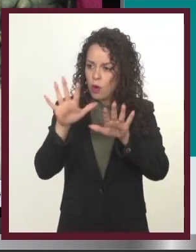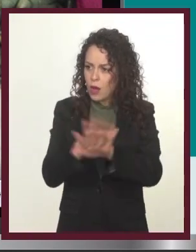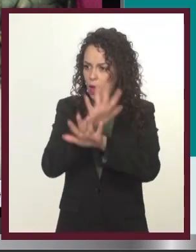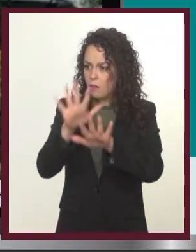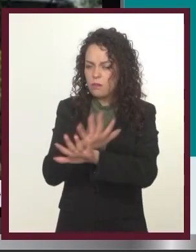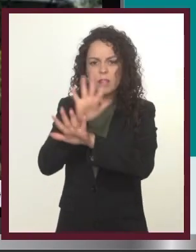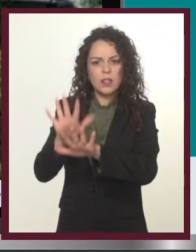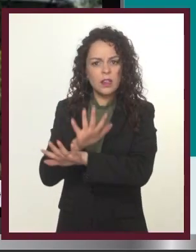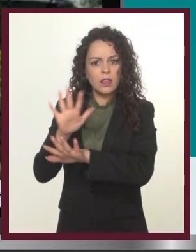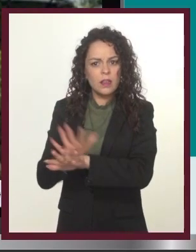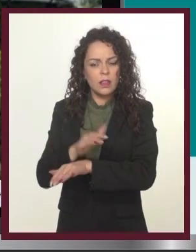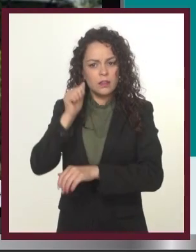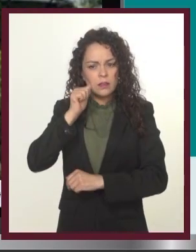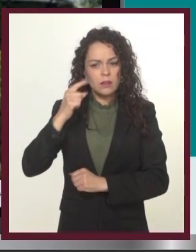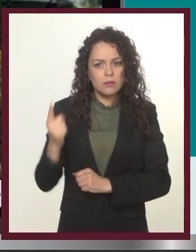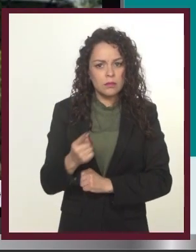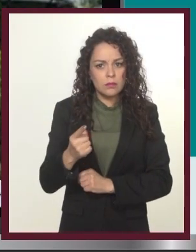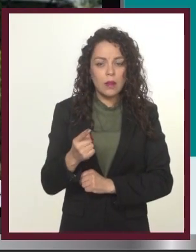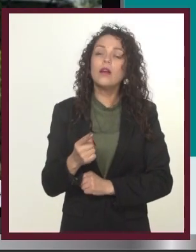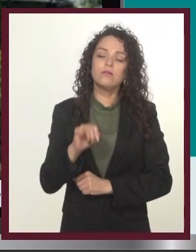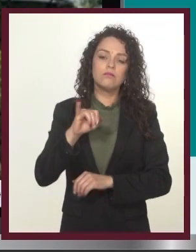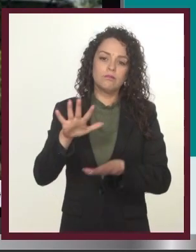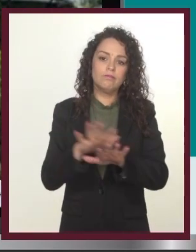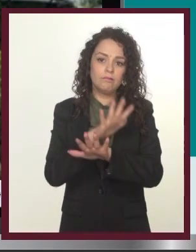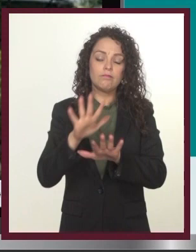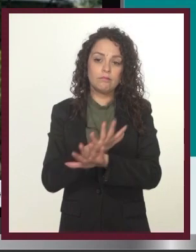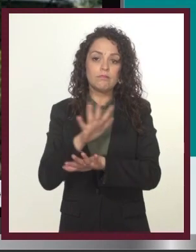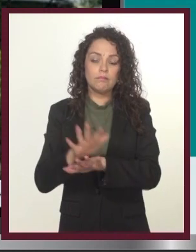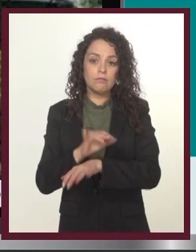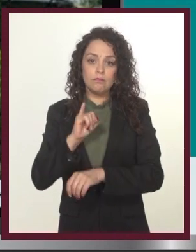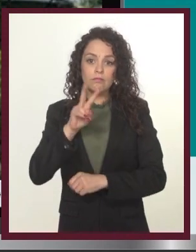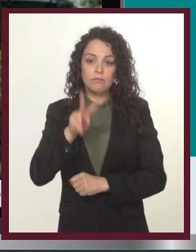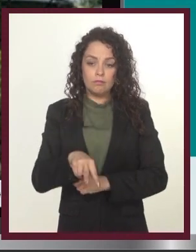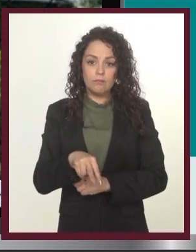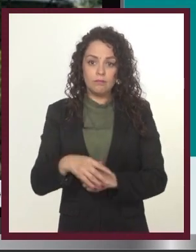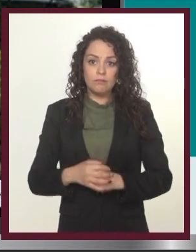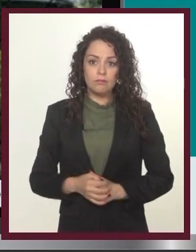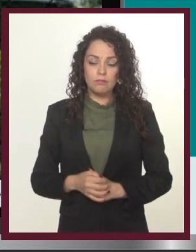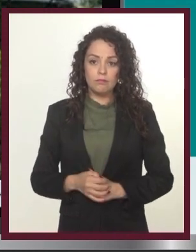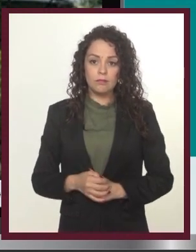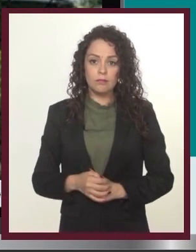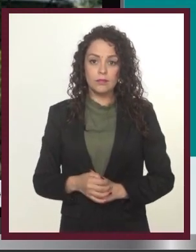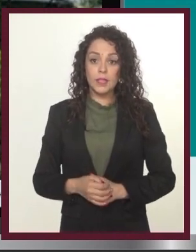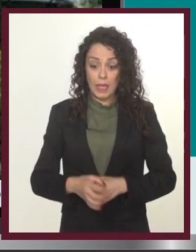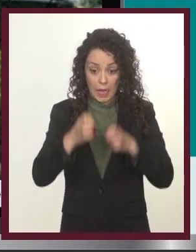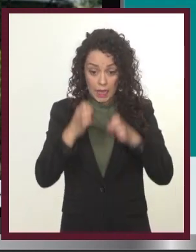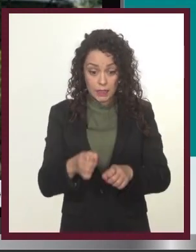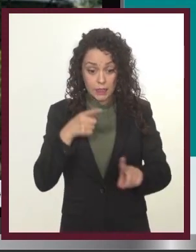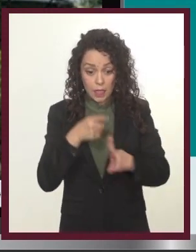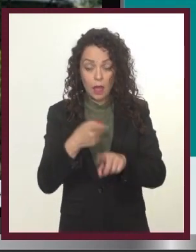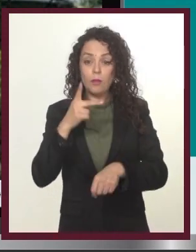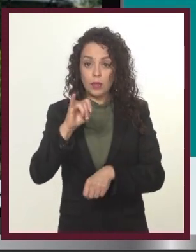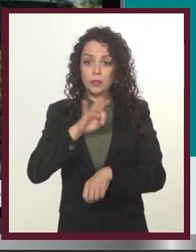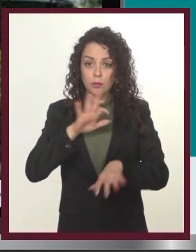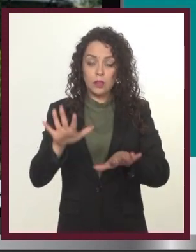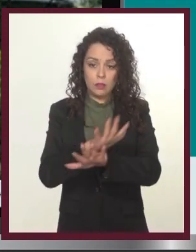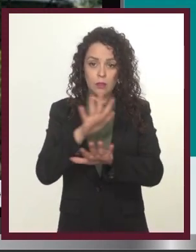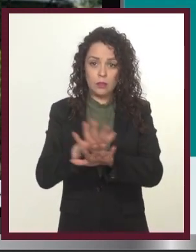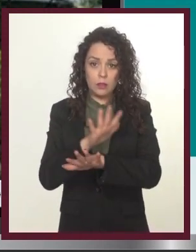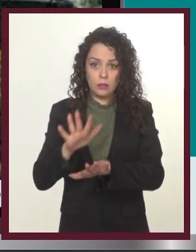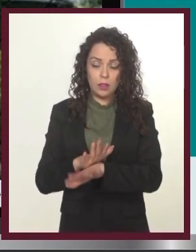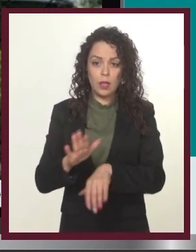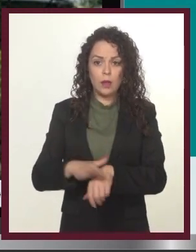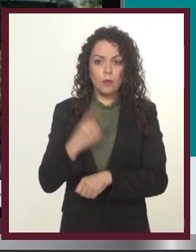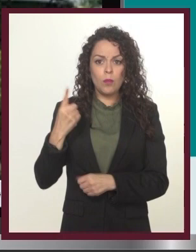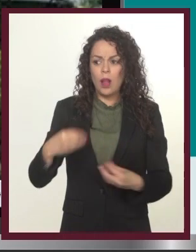cambia constantemente? No, sí se modifica. O sea, sí se modifica, puede detonar, claro. Está ahí, pero se modifica, se puede